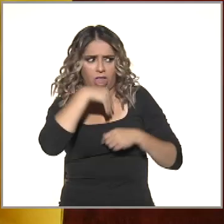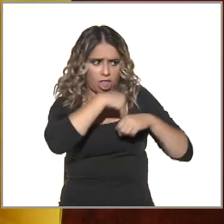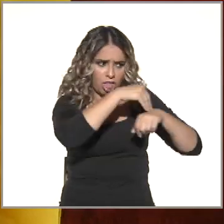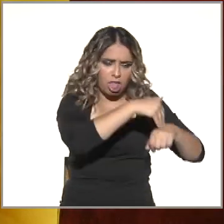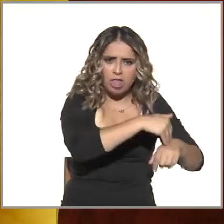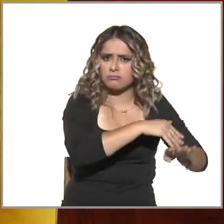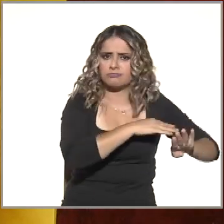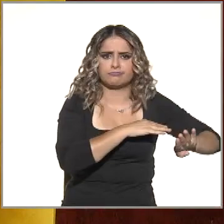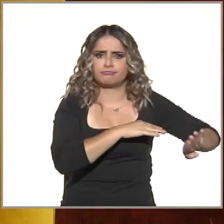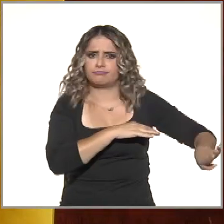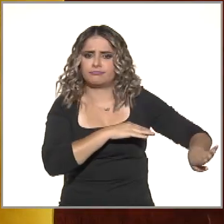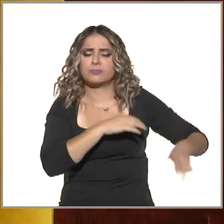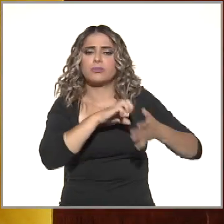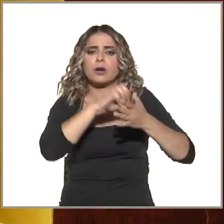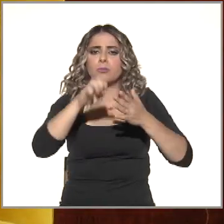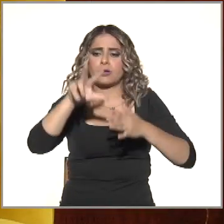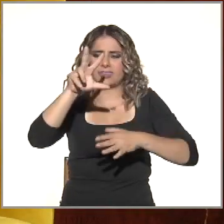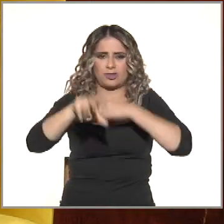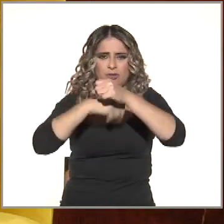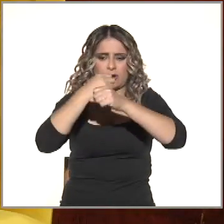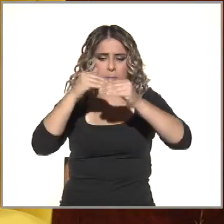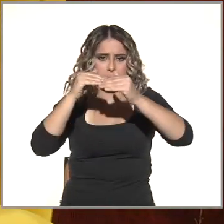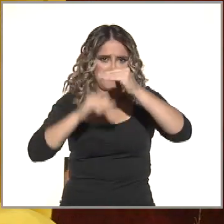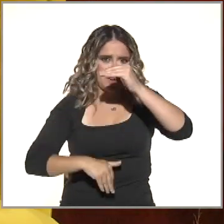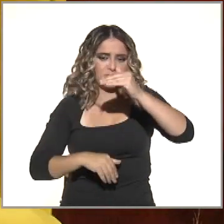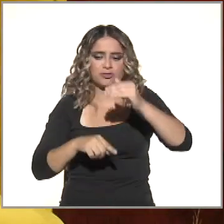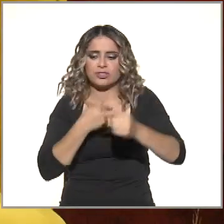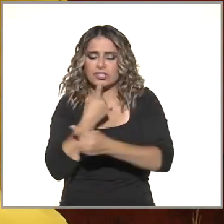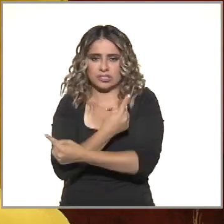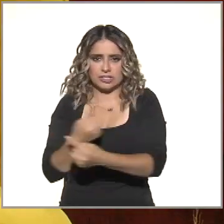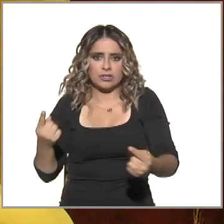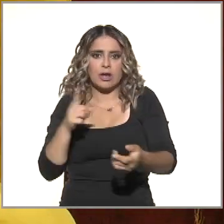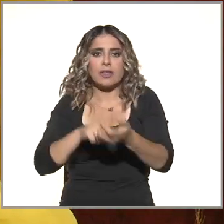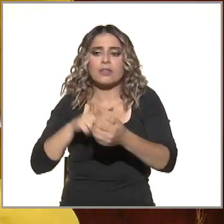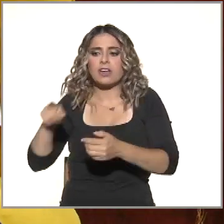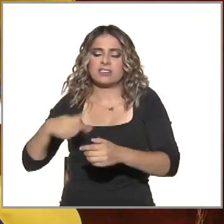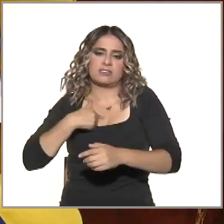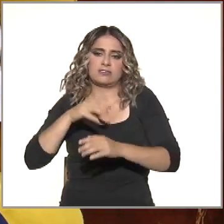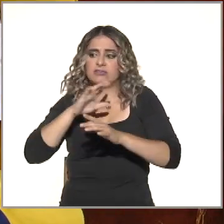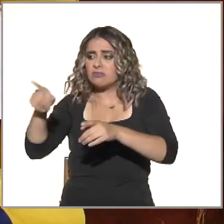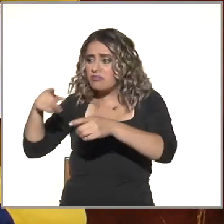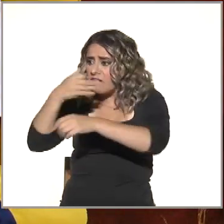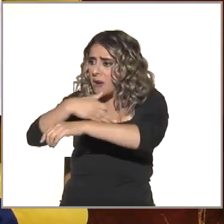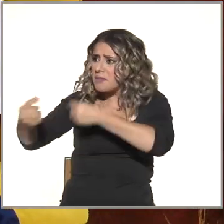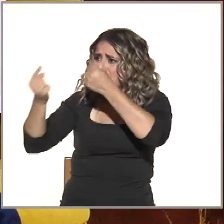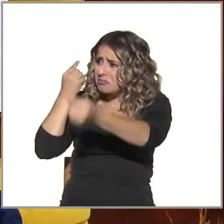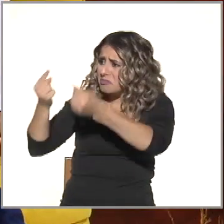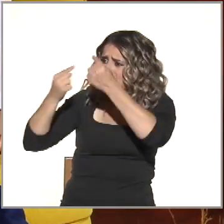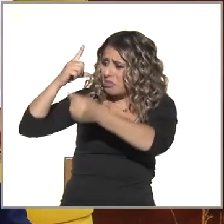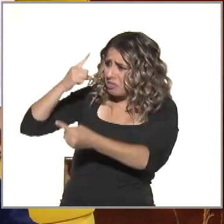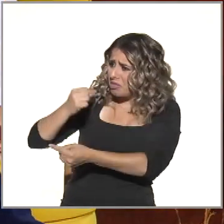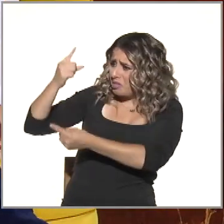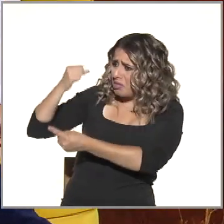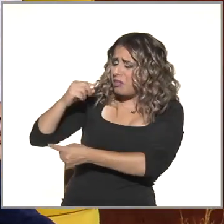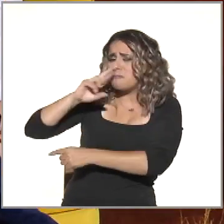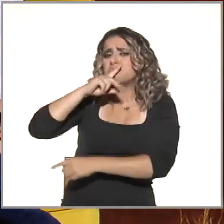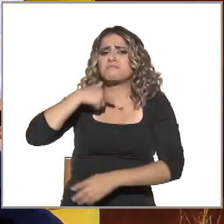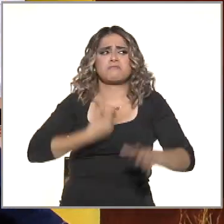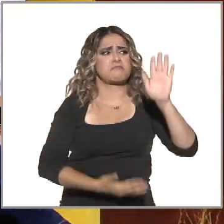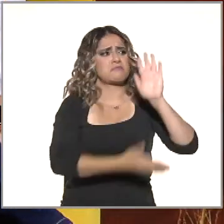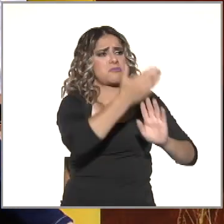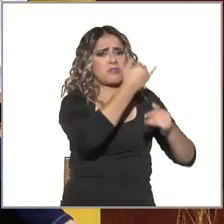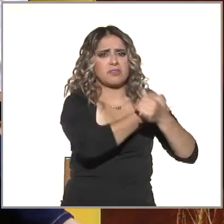edad es justamente que no tienen la libertad para salirse del sistema, ¿no? Todavía no tienen la autonomía